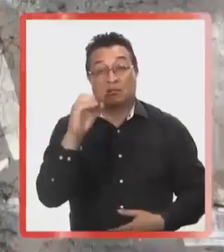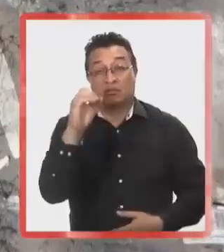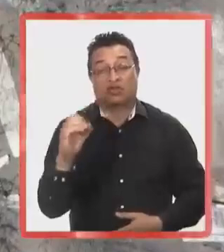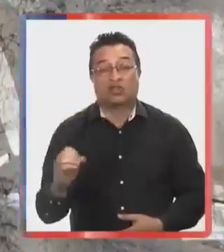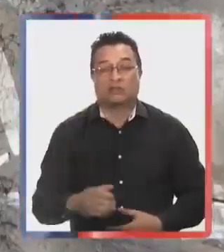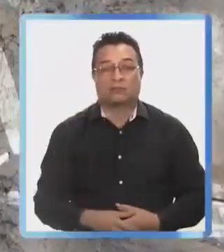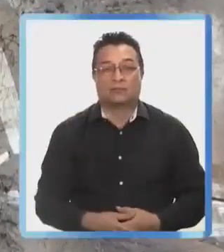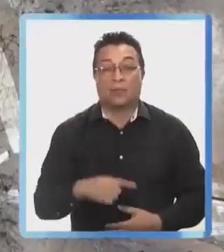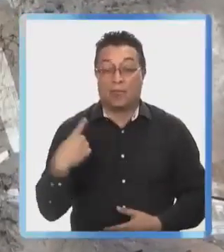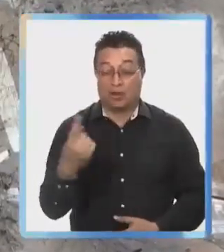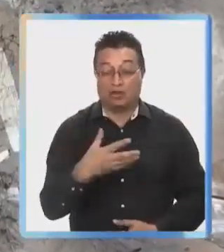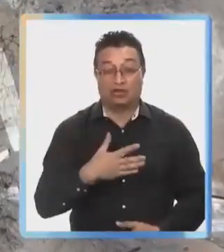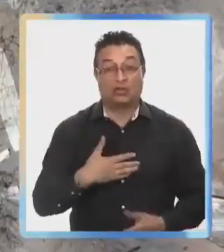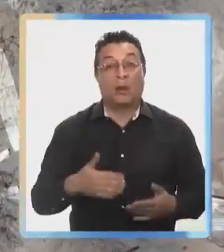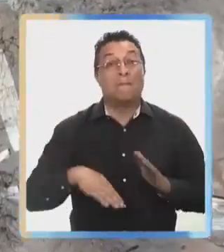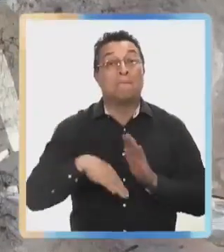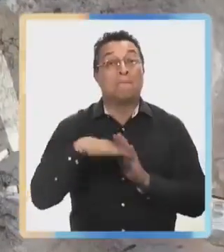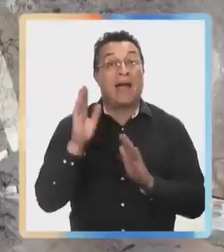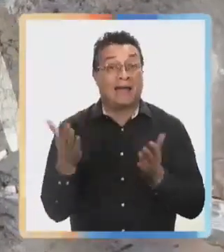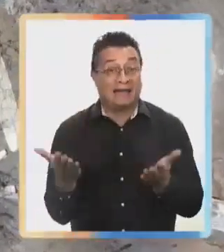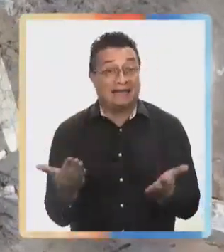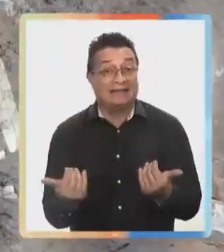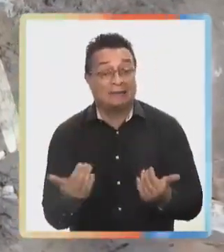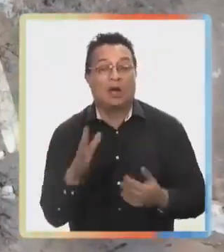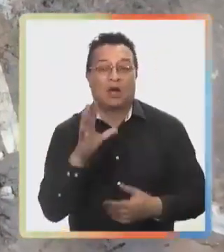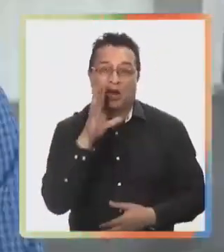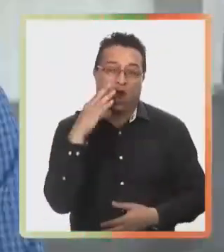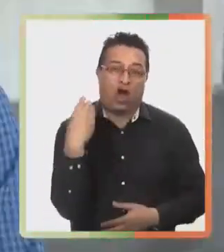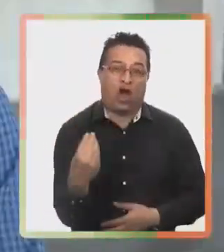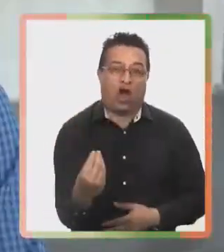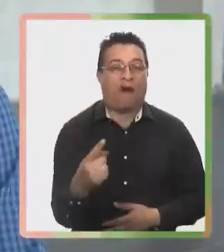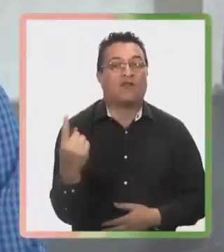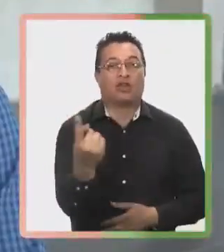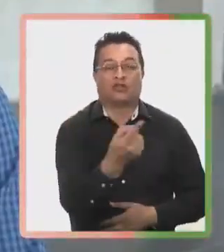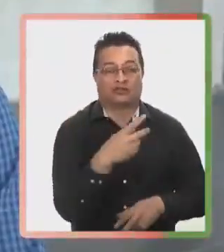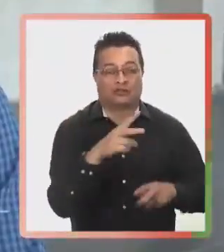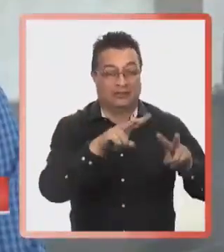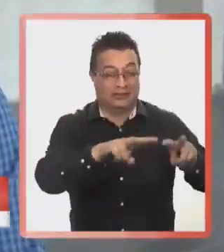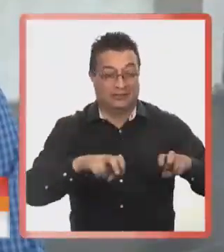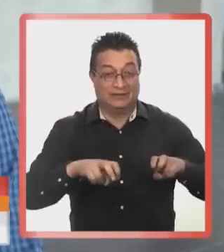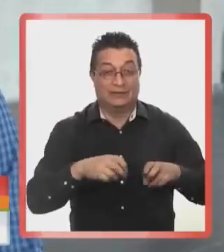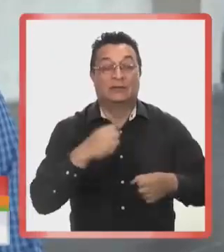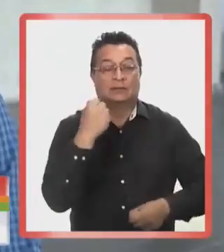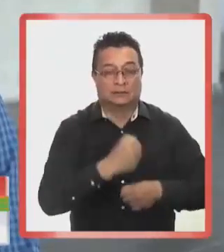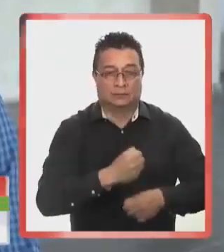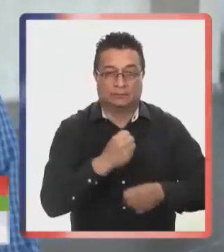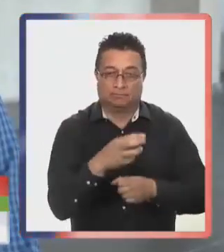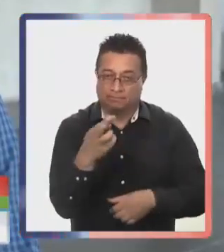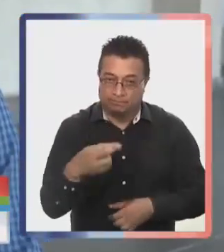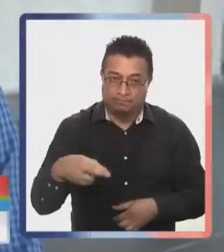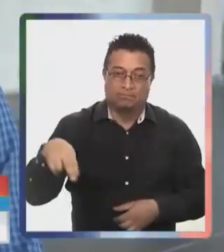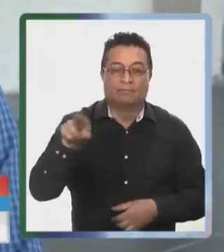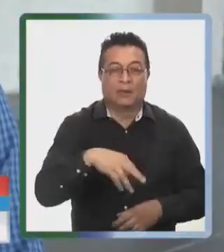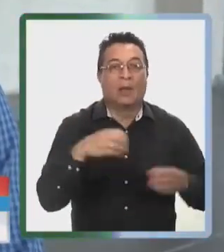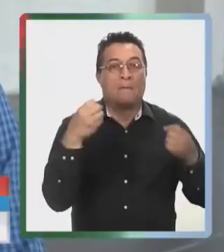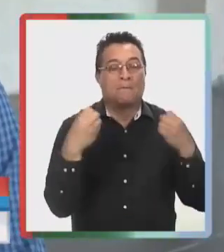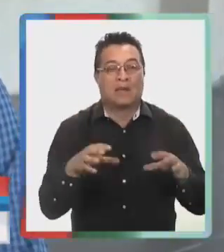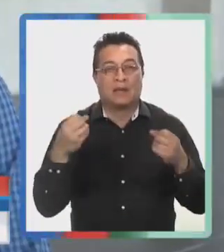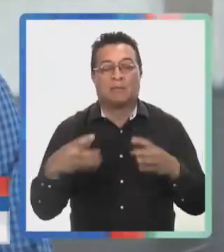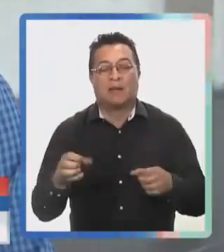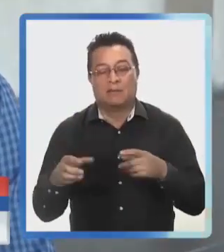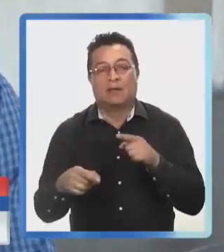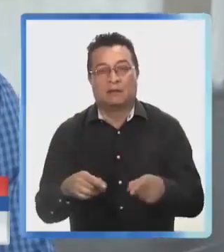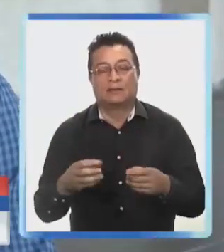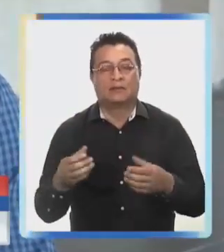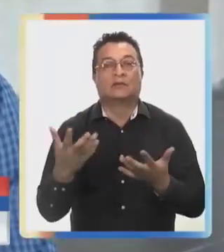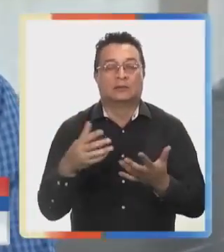pérdida total. Lo que nosotros más necesitamos, obviamente, que es que los agricultores nuestros recuperen, ¿no es cierto?, lo que han perdido,